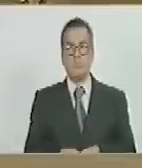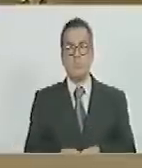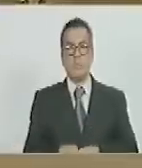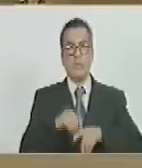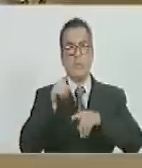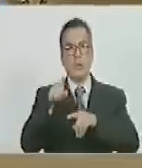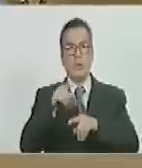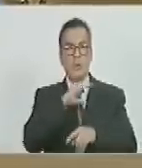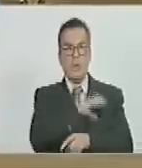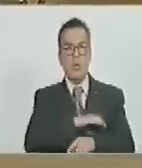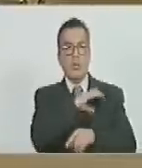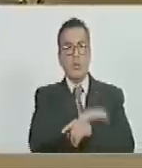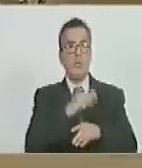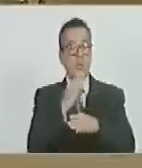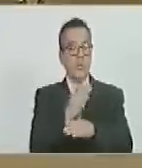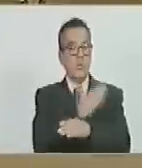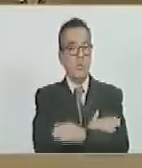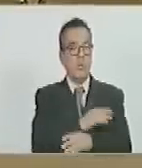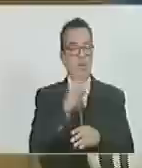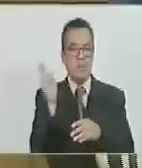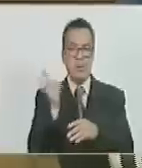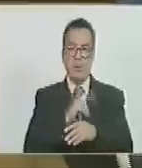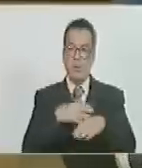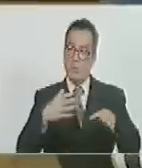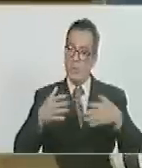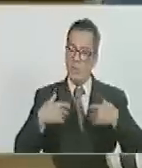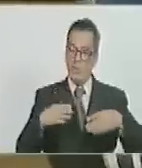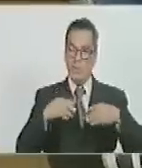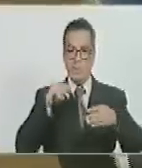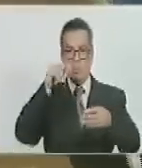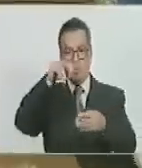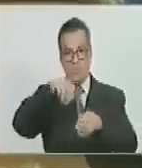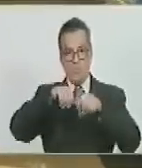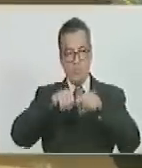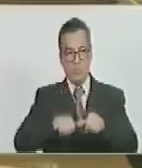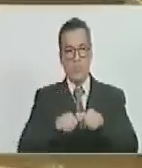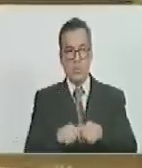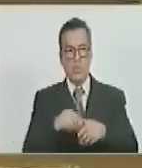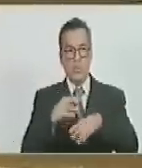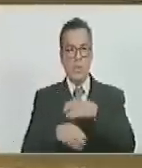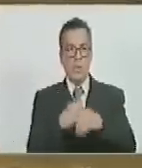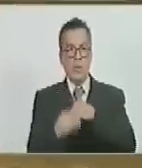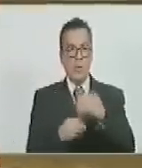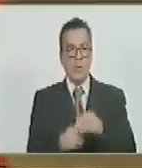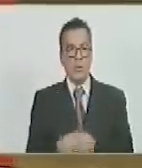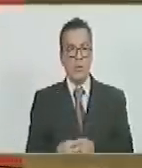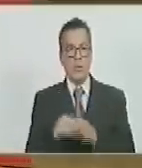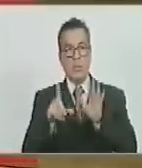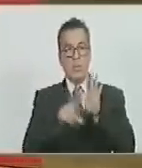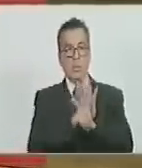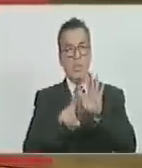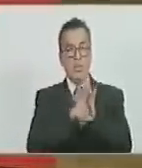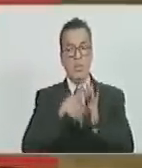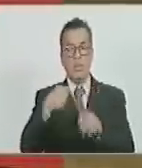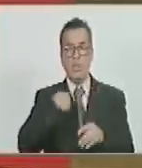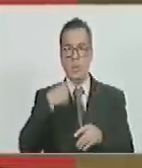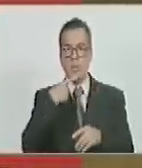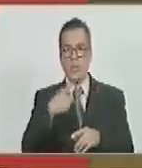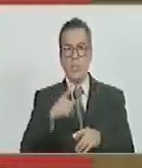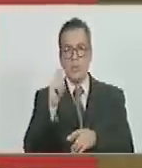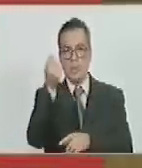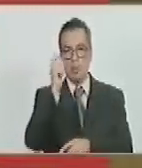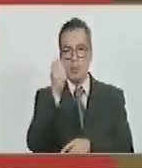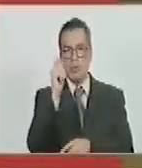Esa comisión preliminar inmediatamente se instala y le da cumplimiento a lo que la ley señala como